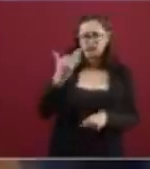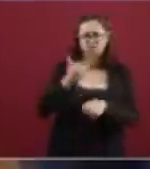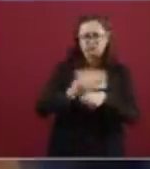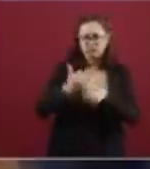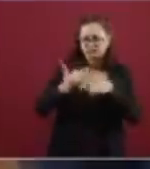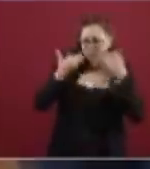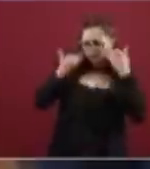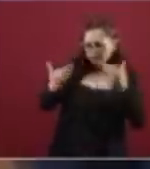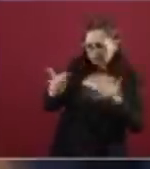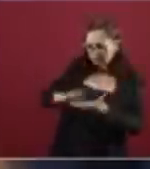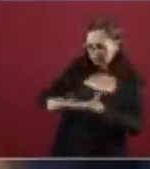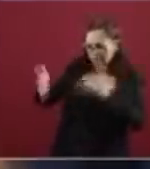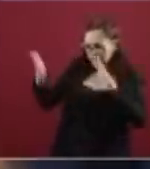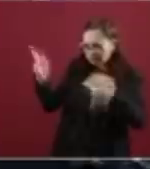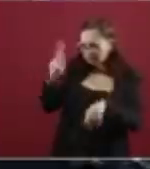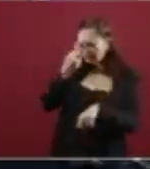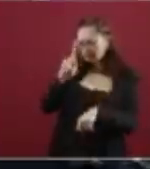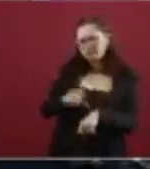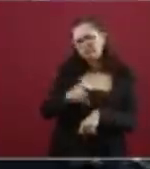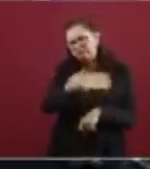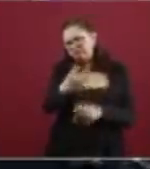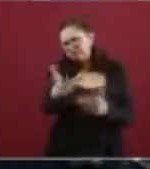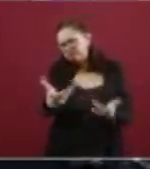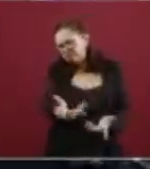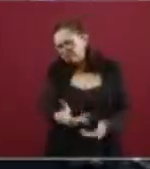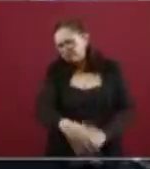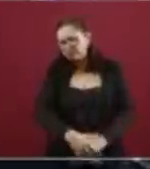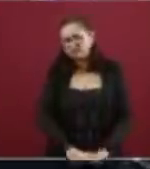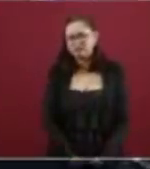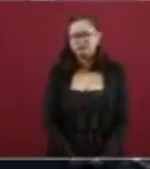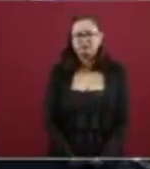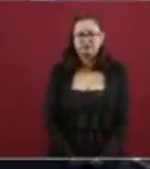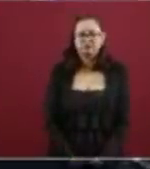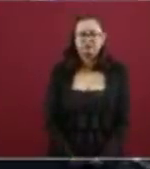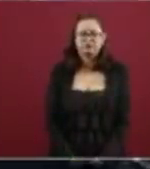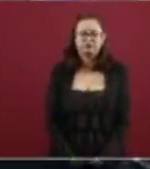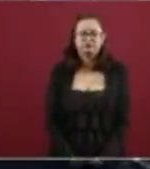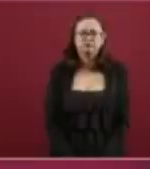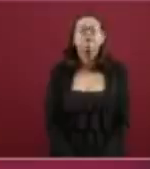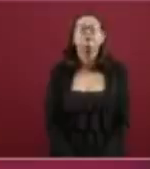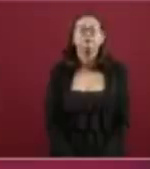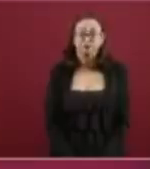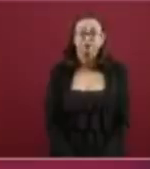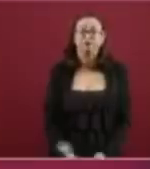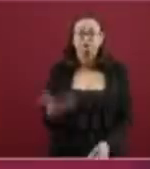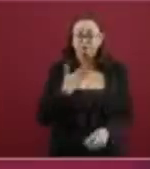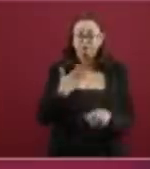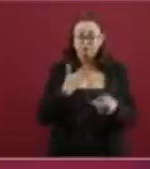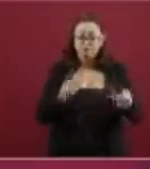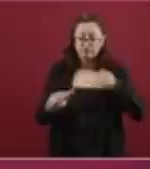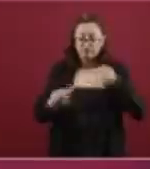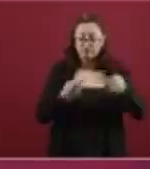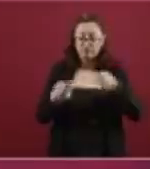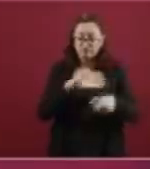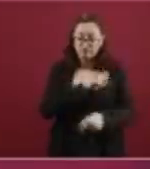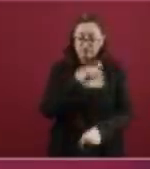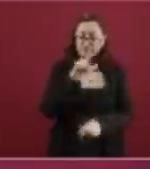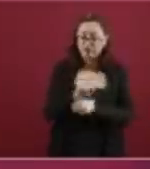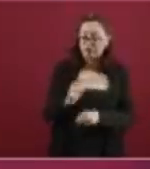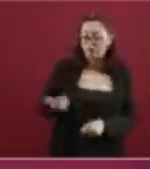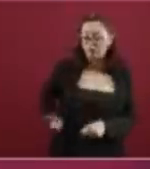con violencia? Hay un plan especial para Guanajuato. Ahí hemos tenido